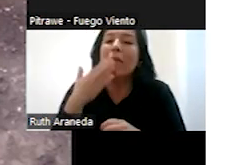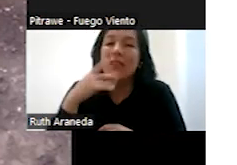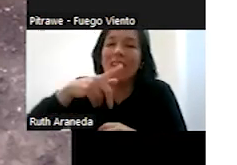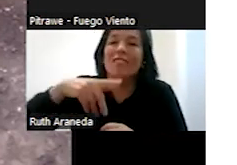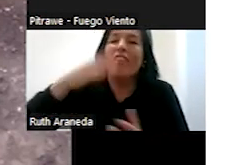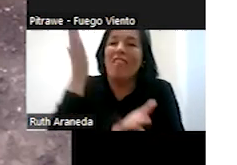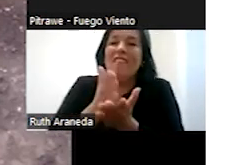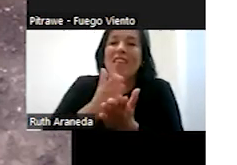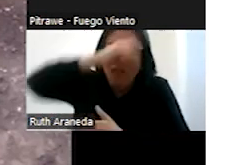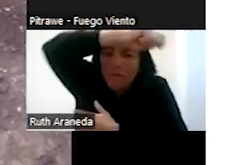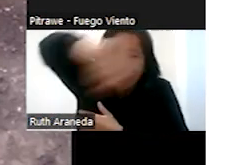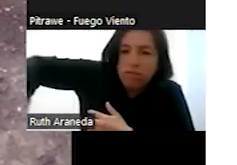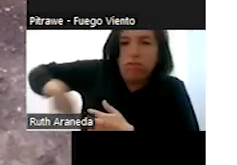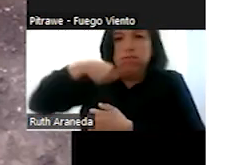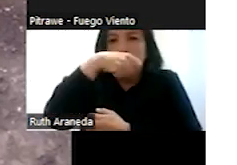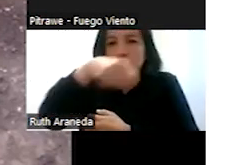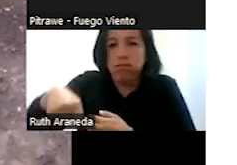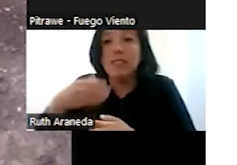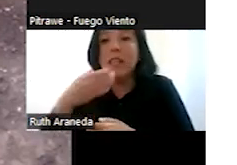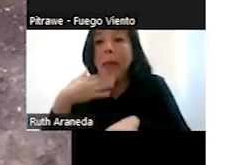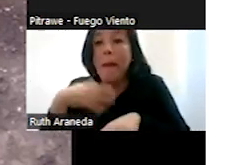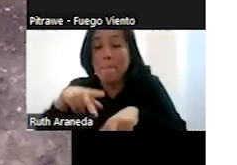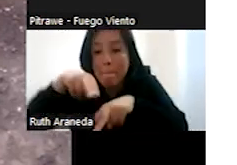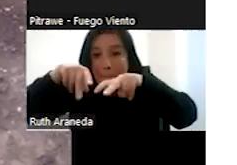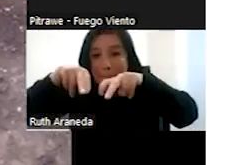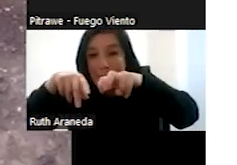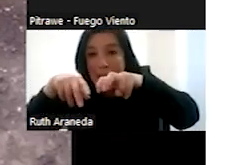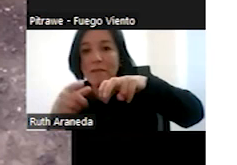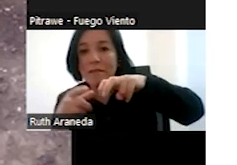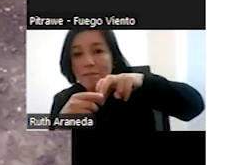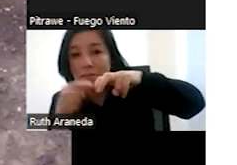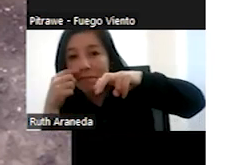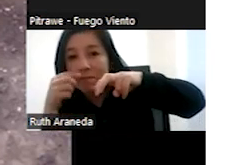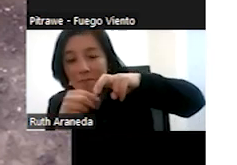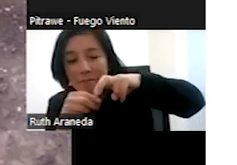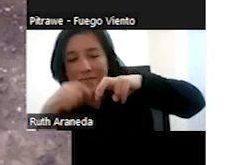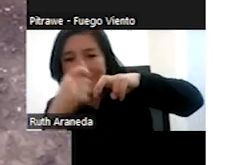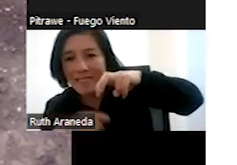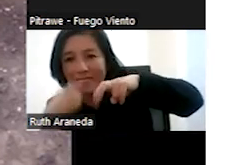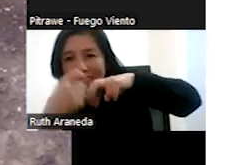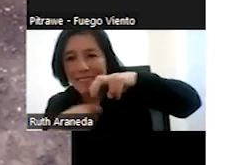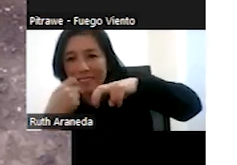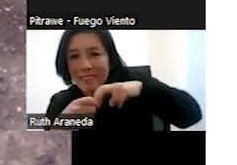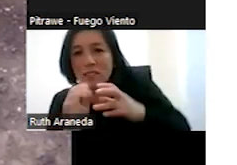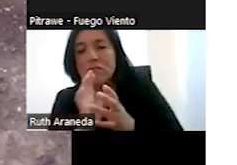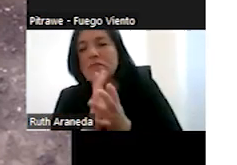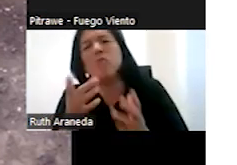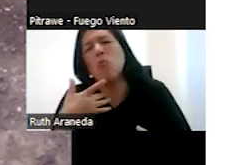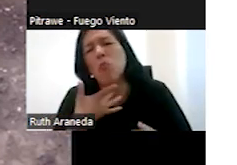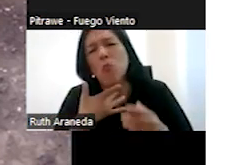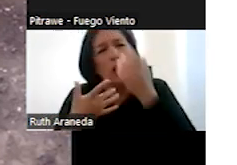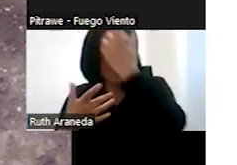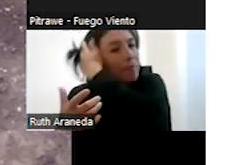amarrado para sostener esa posición. Incluso los pies están doblados hacia el interior, debajo de la pelvis. Y esto está asociado además